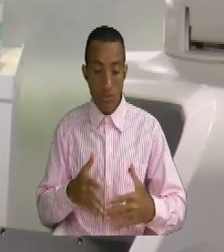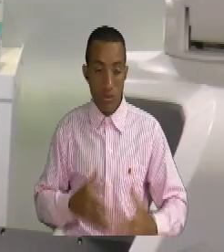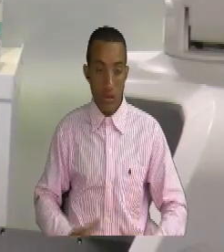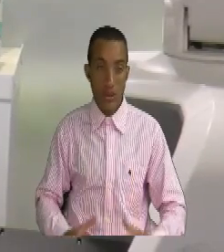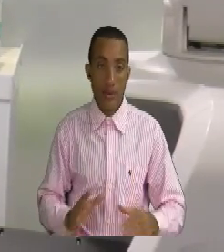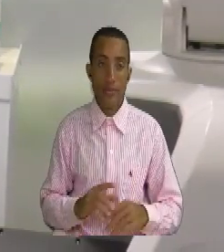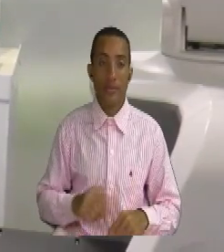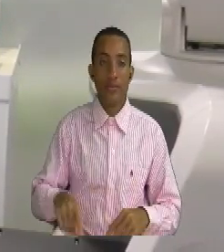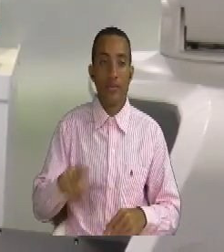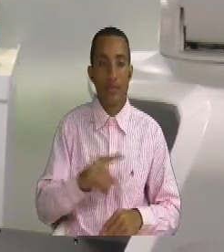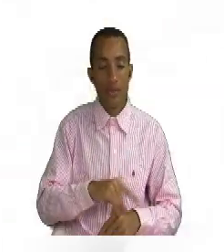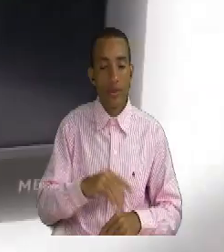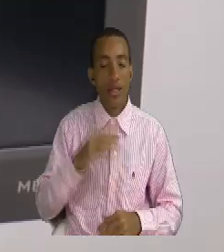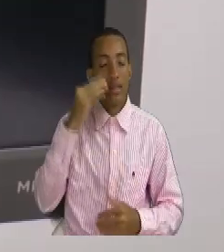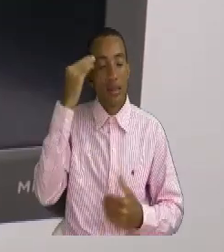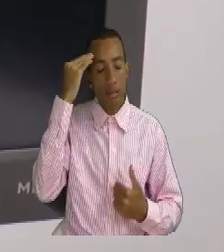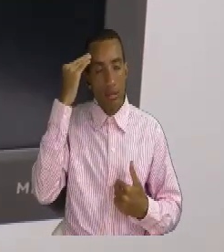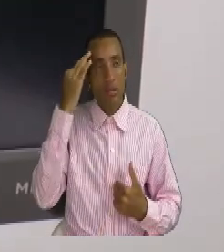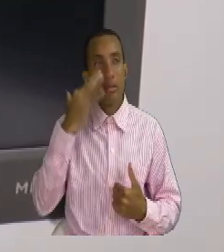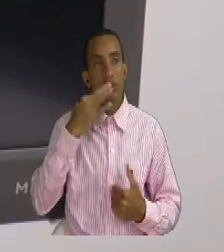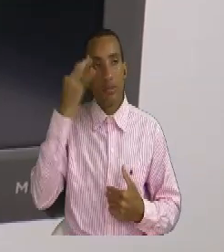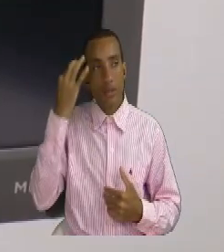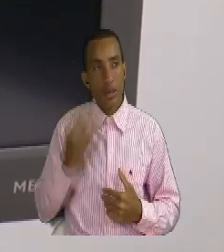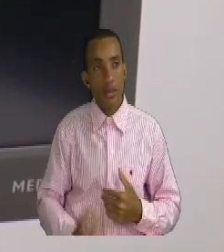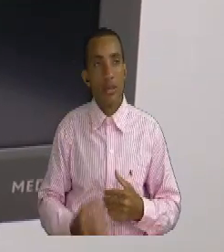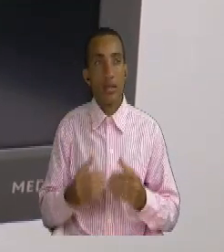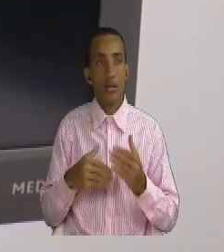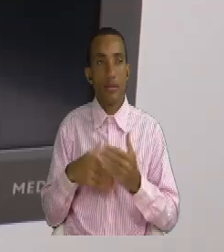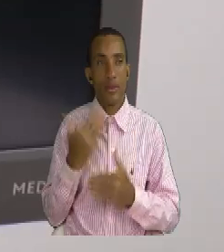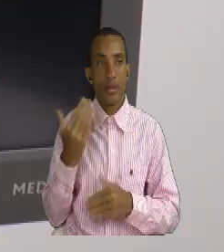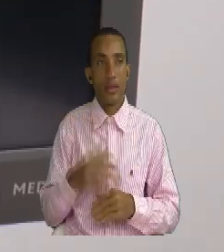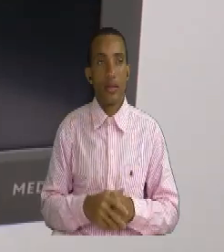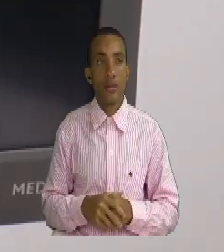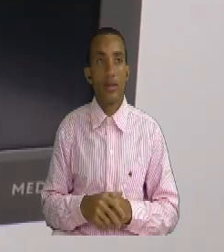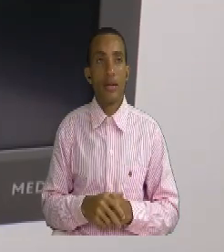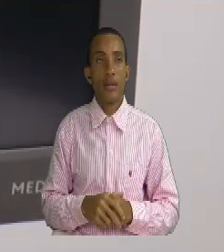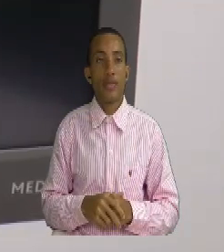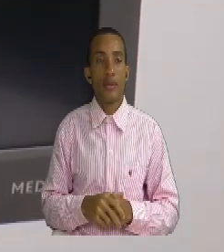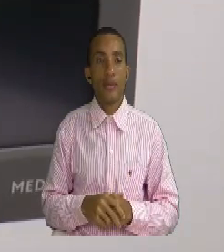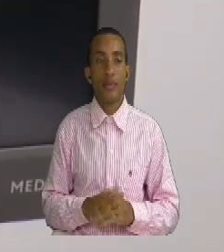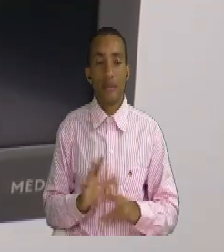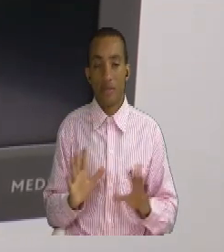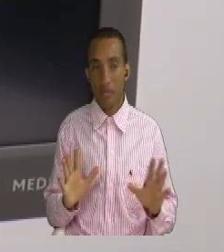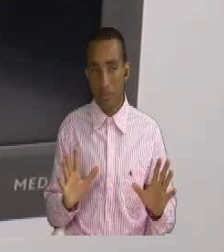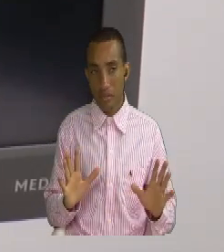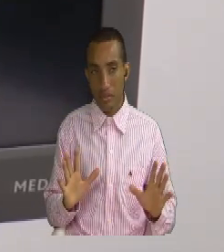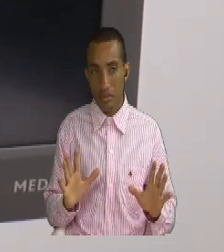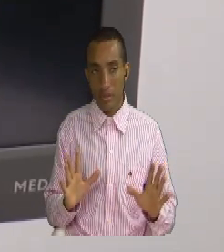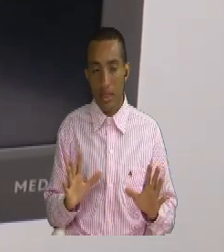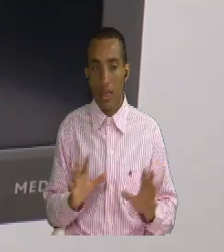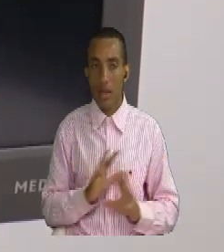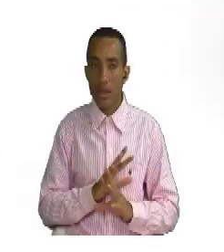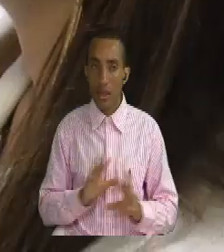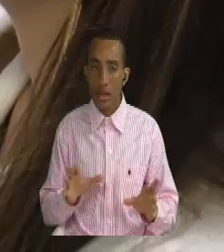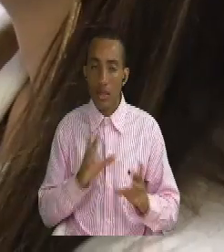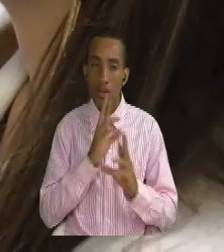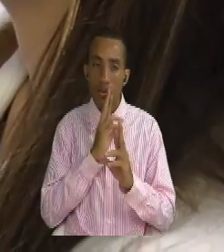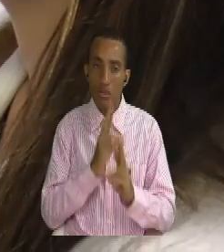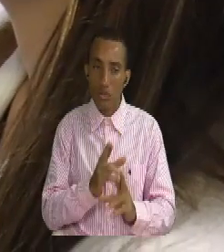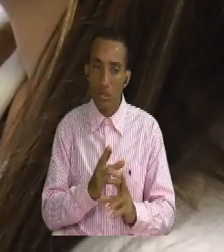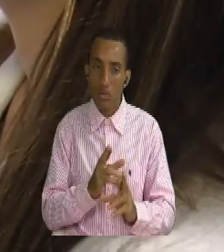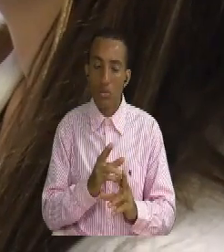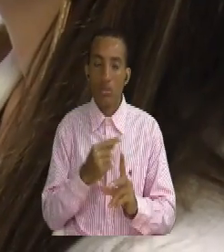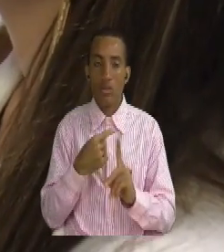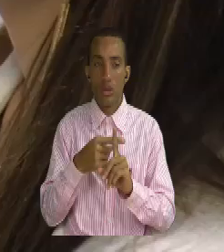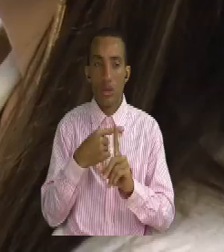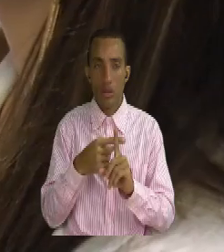se concienticen, para que sepan que tienen que empezar con unos controles? Porque bueno, llega el momento en que el resultado es positivo y luego